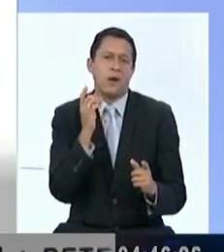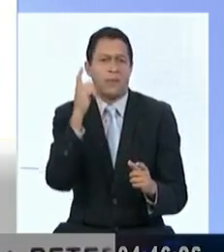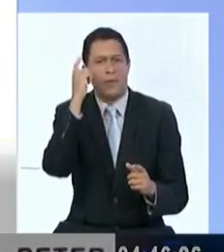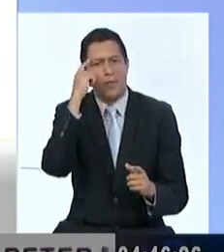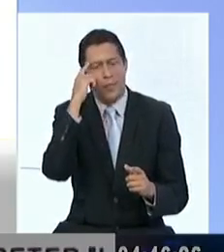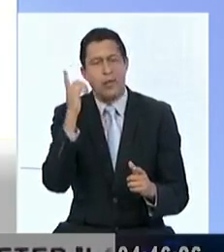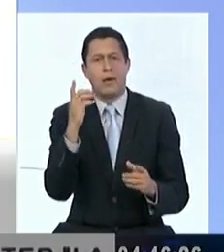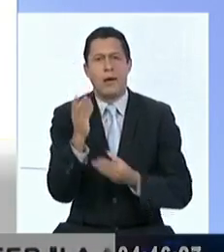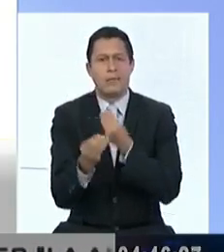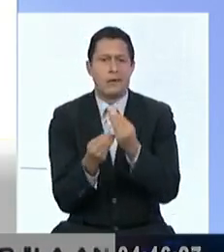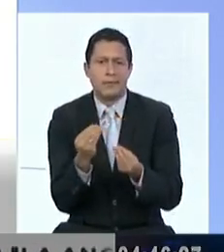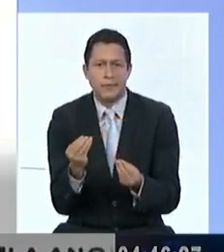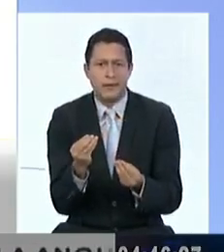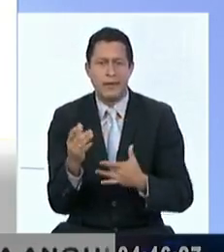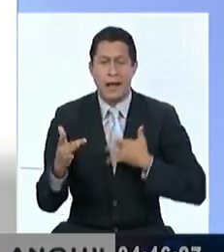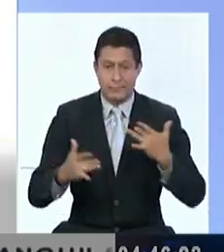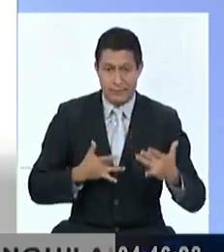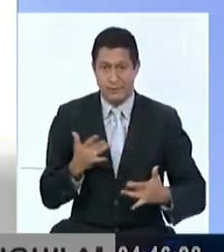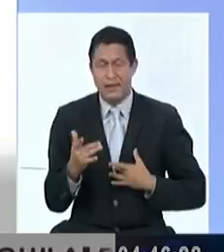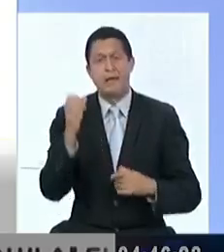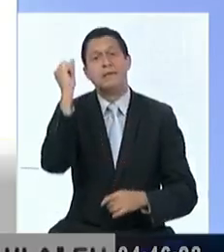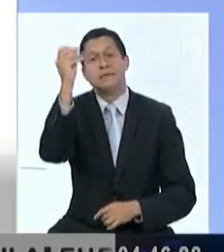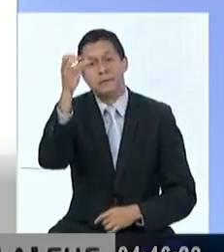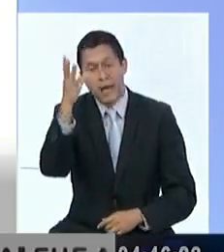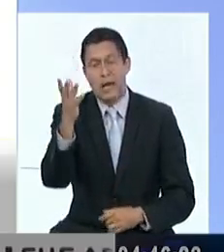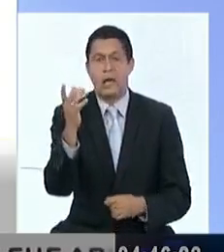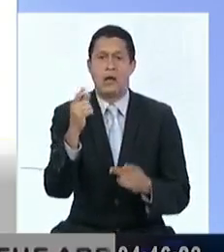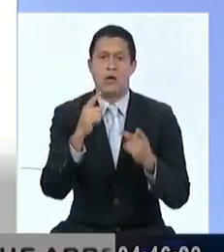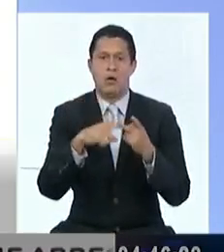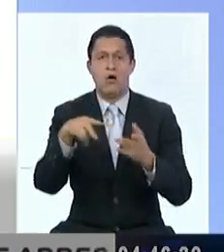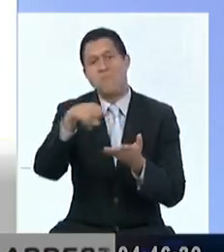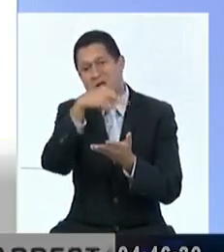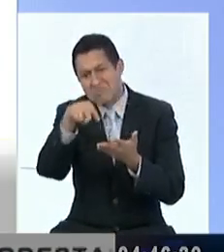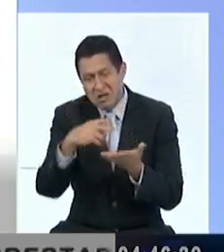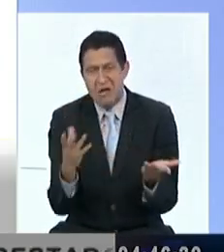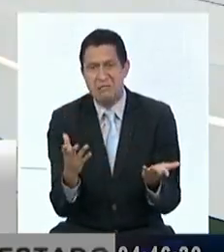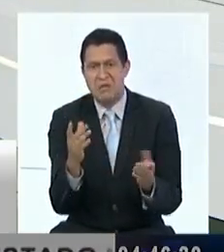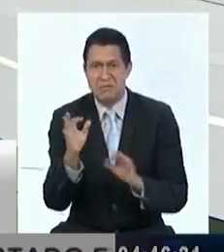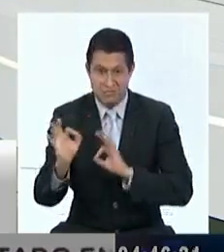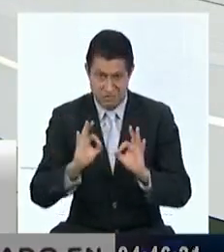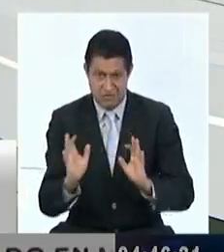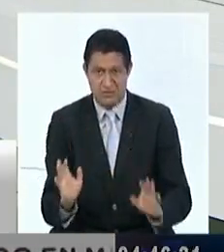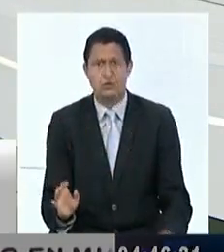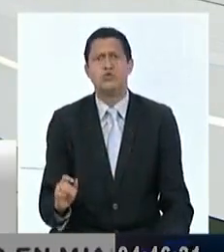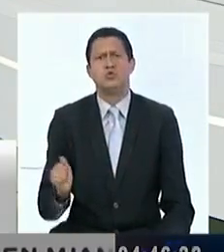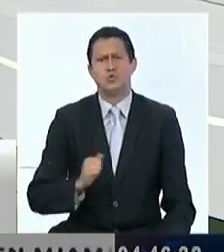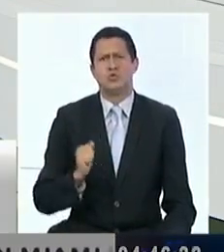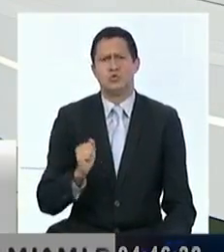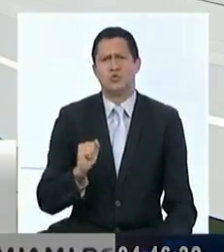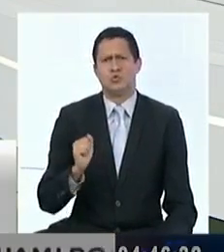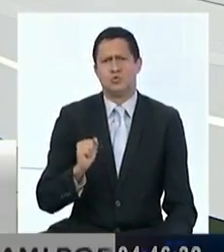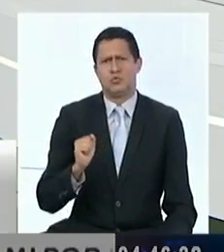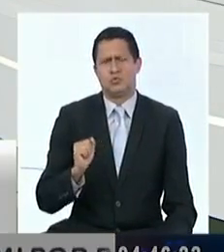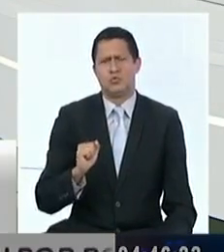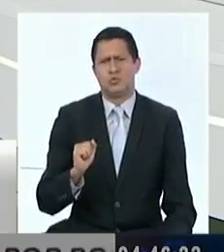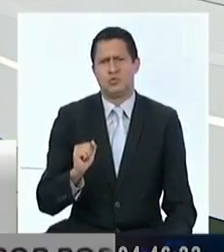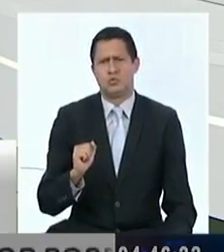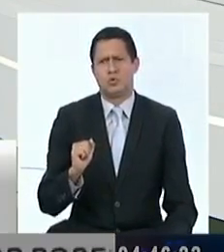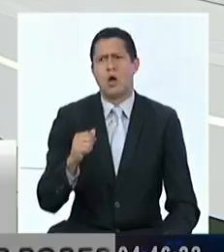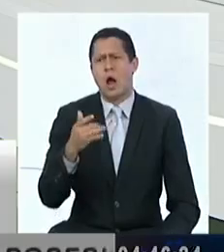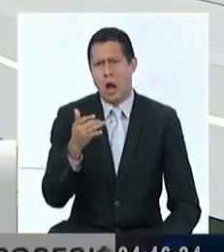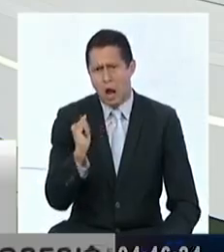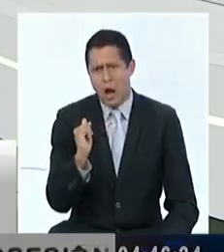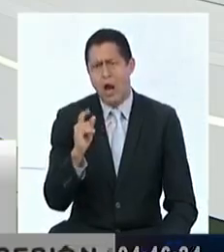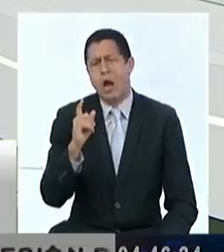donde se van a realizar estas actividades charlas conferencias bailoterapias dependiendo de la organización si bueno generalmente se tiene incluso